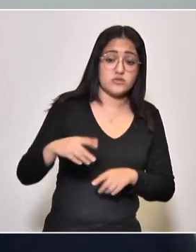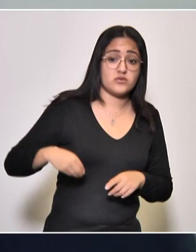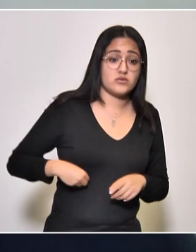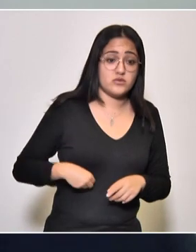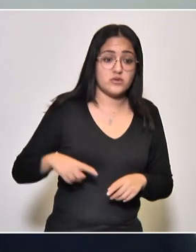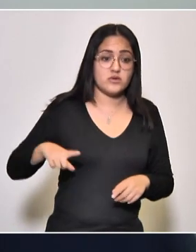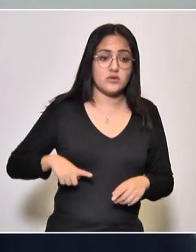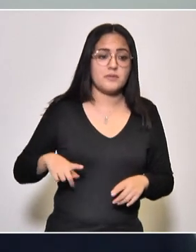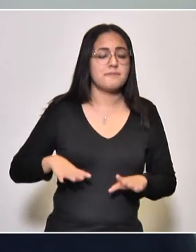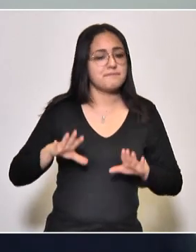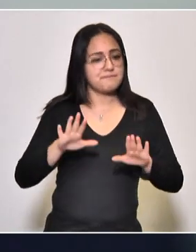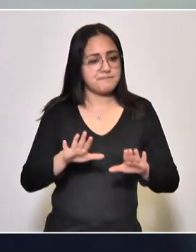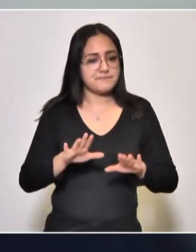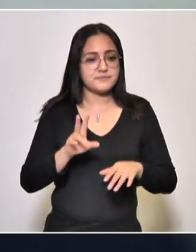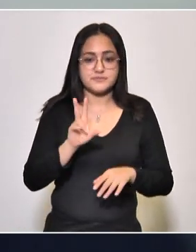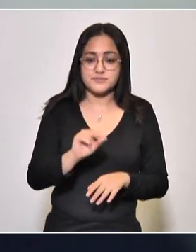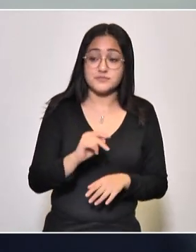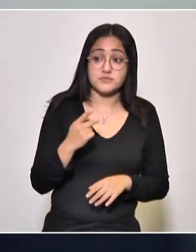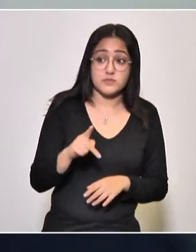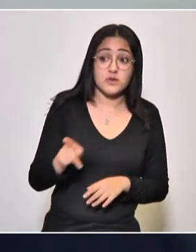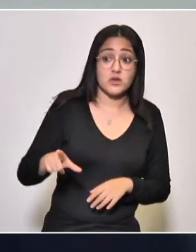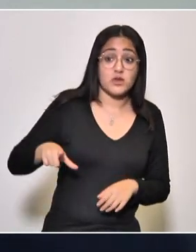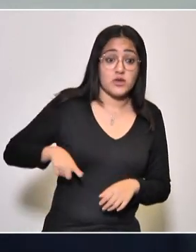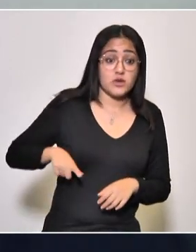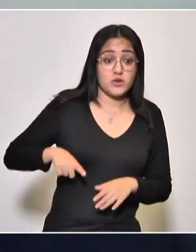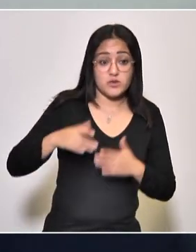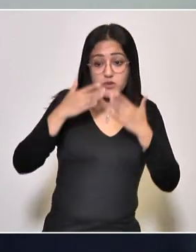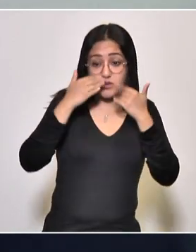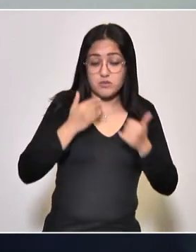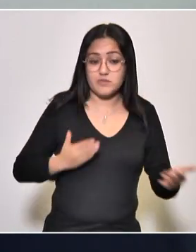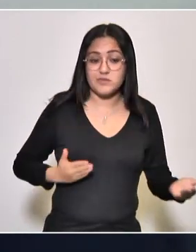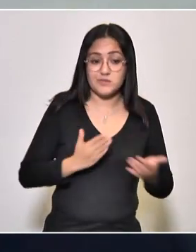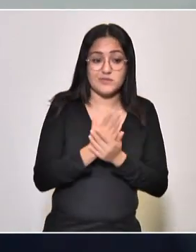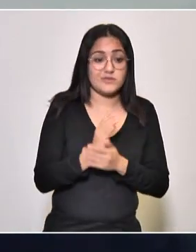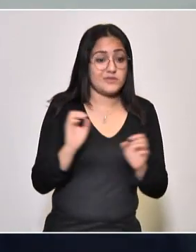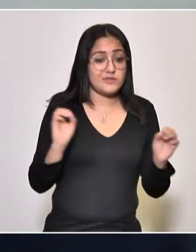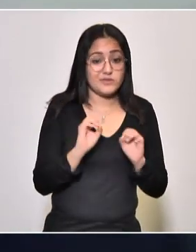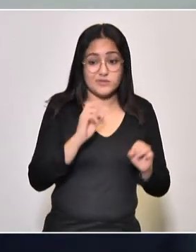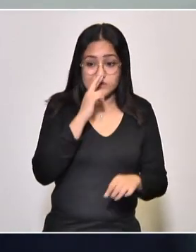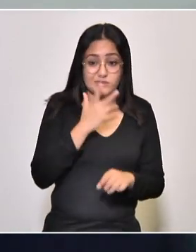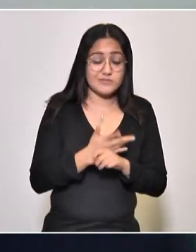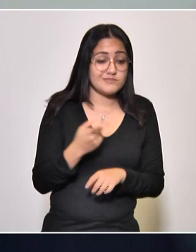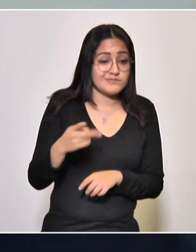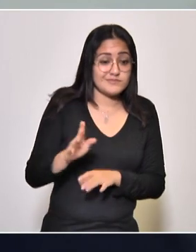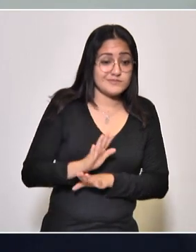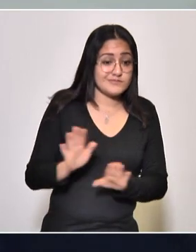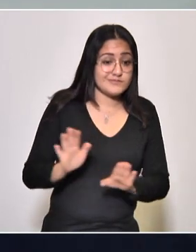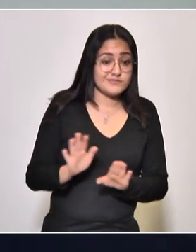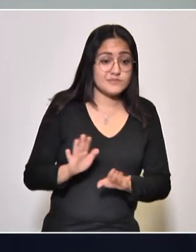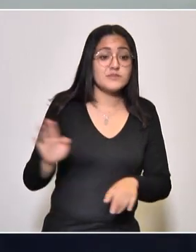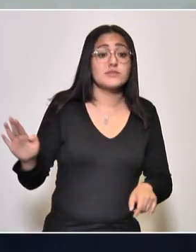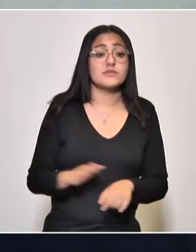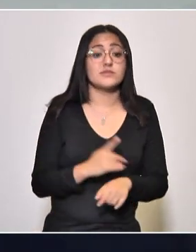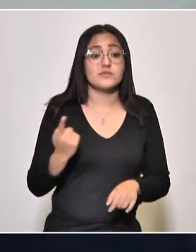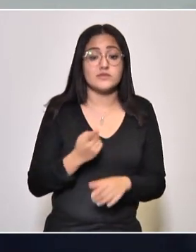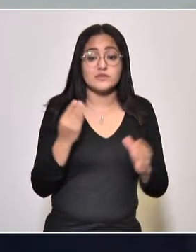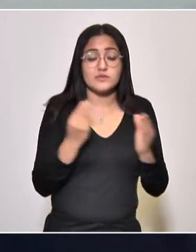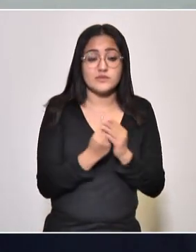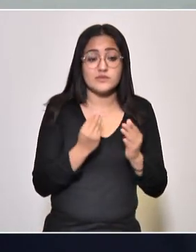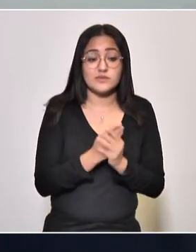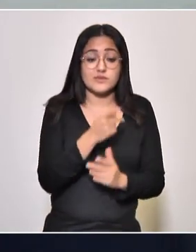Es importante decir que el gobierno no tiene injerencia, el gobierno no tiene responsabilidad, porque es un asunto